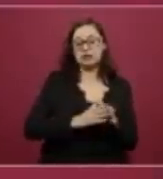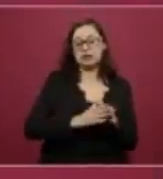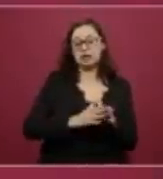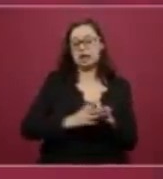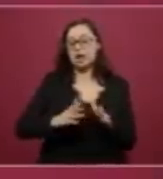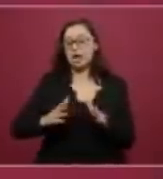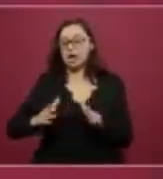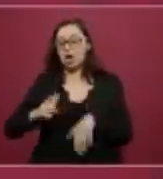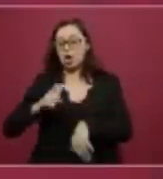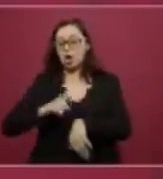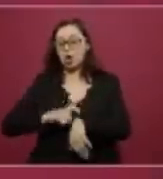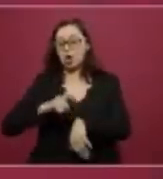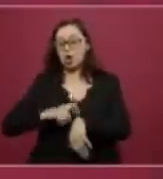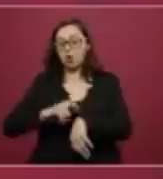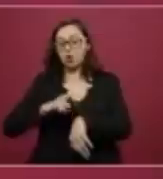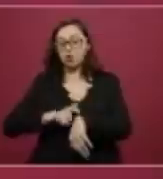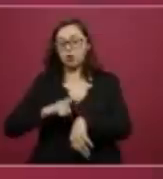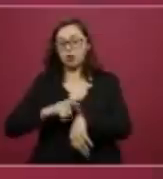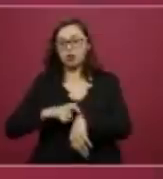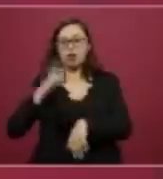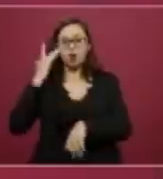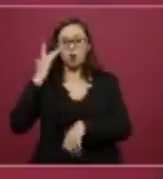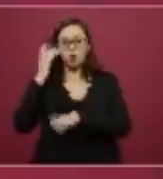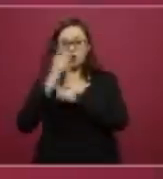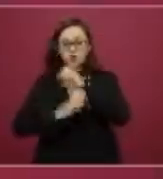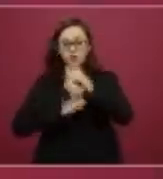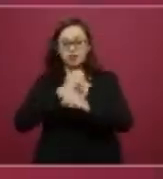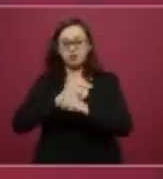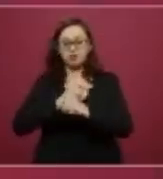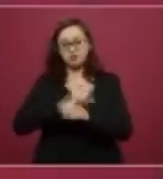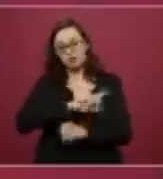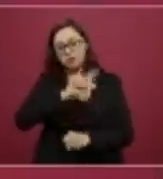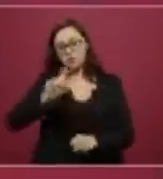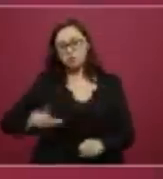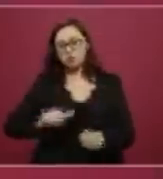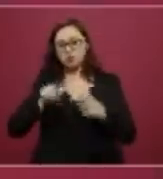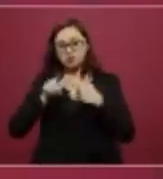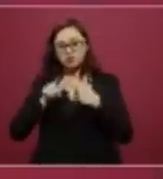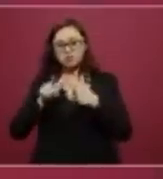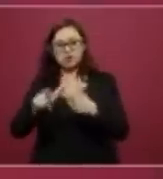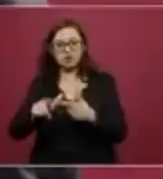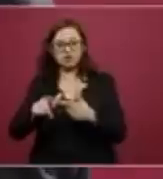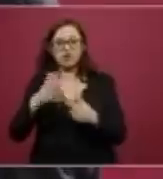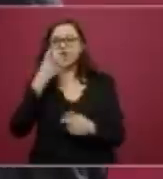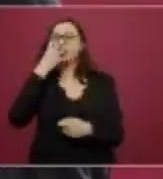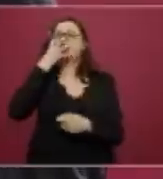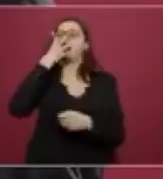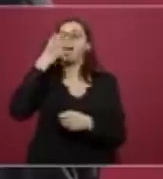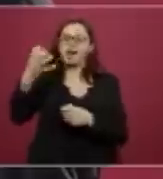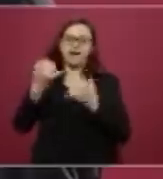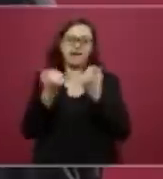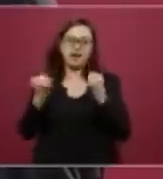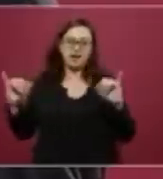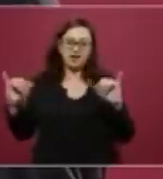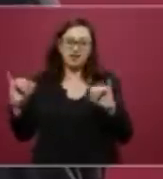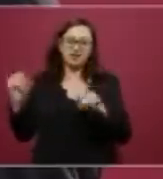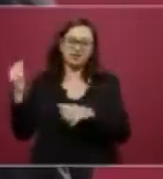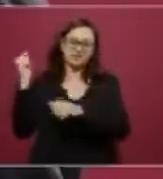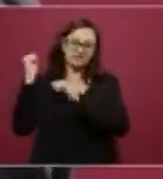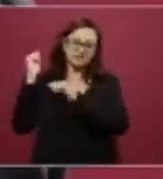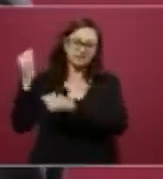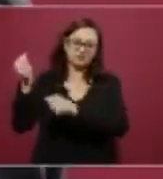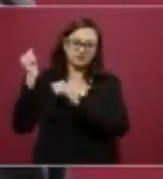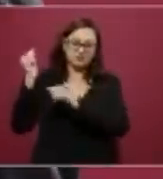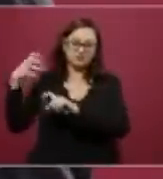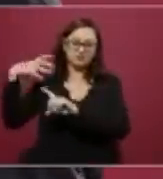el cumpleaños y continuaba con el grito de independencia hasta